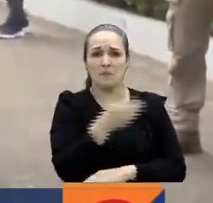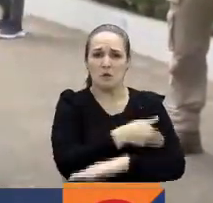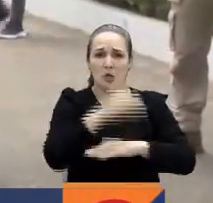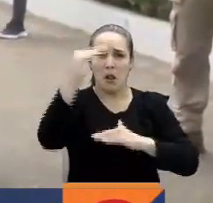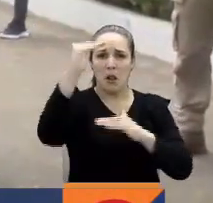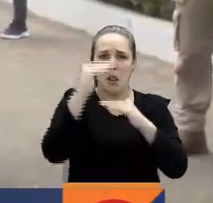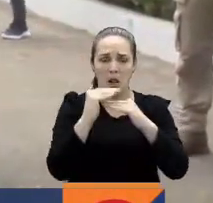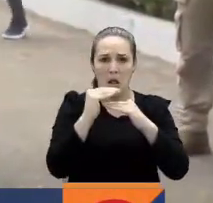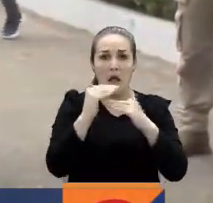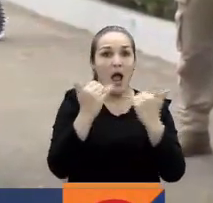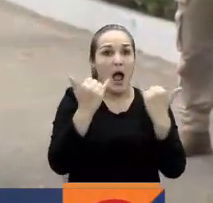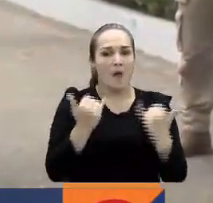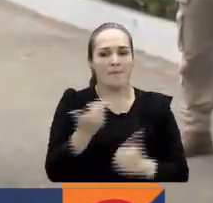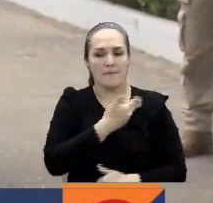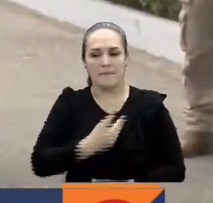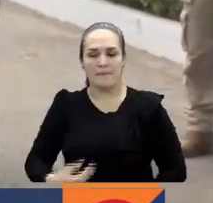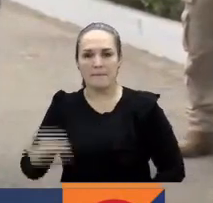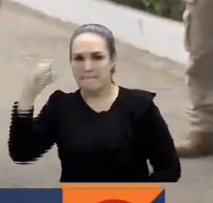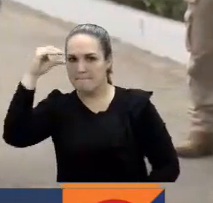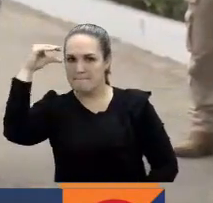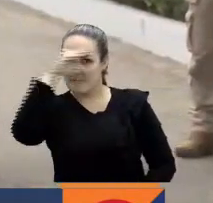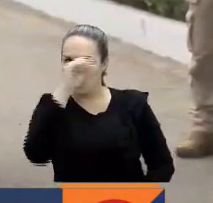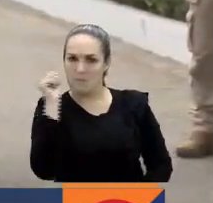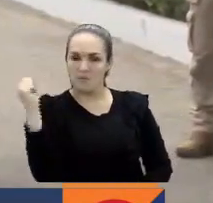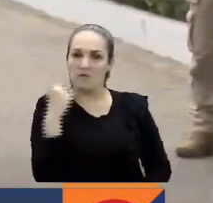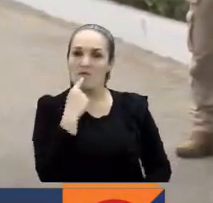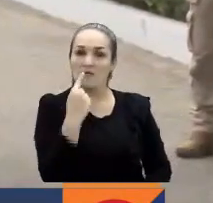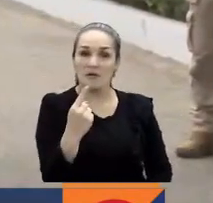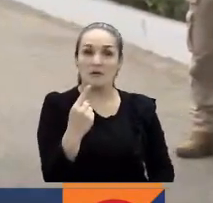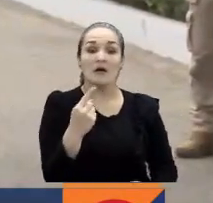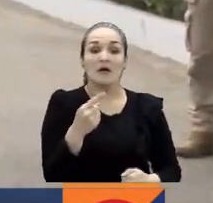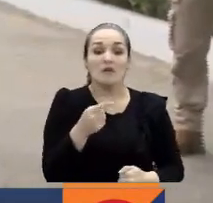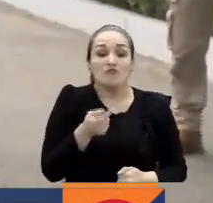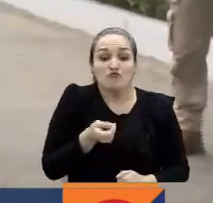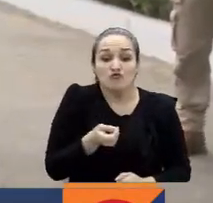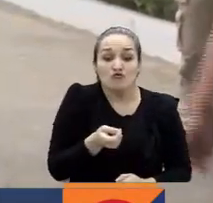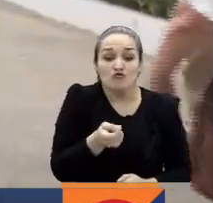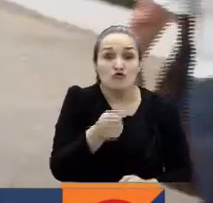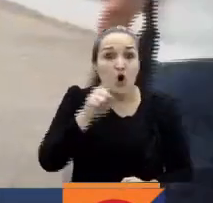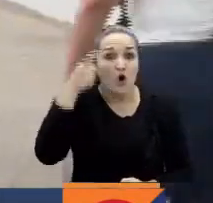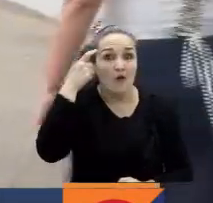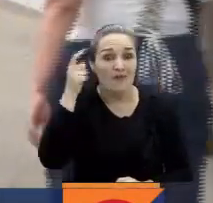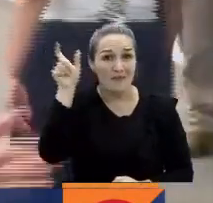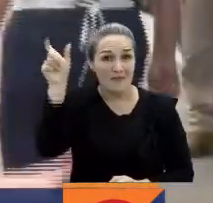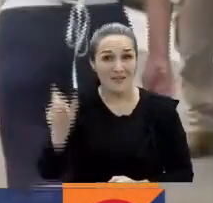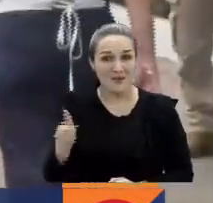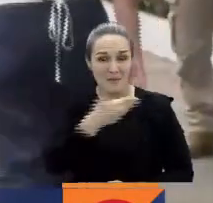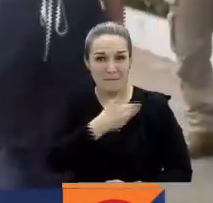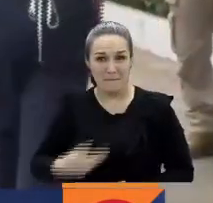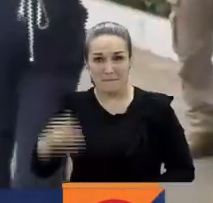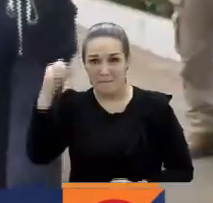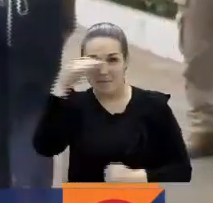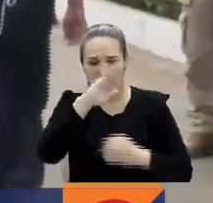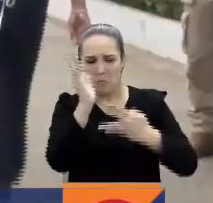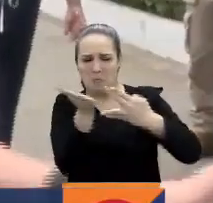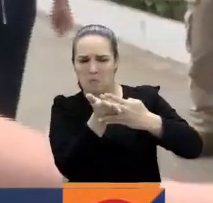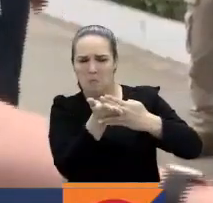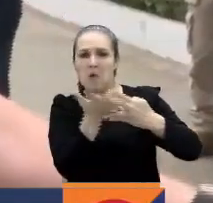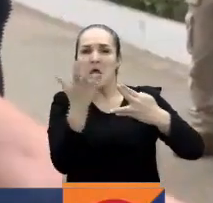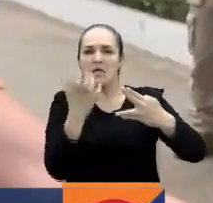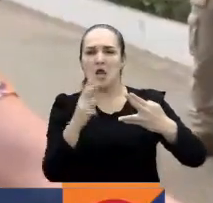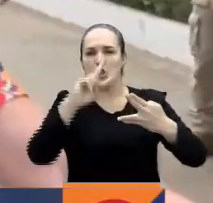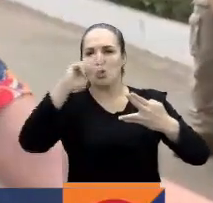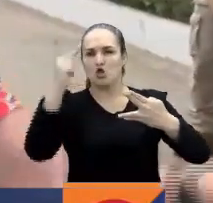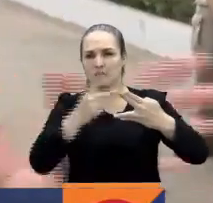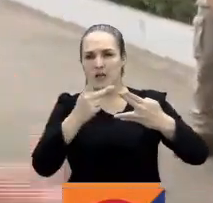el presidente Gustavo Petro lo ha anunciado, es que en la mitad de su gobierno lleguemos más o menos a unos 2.000 millones y finalizando este cuatrenio